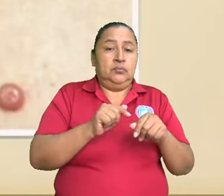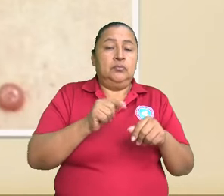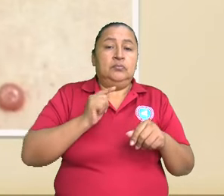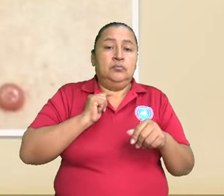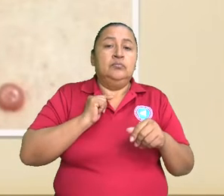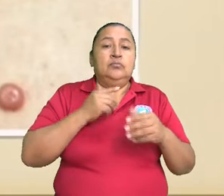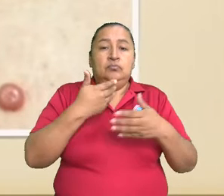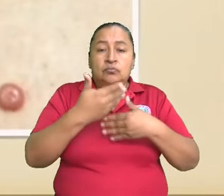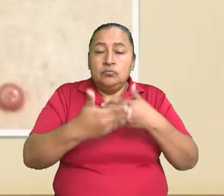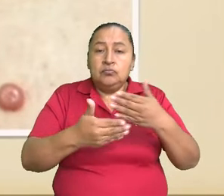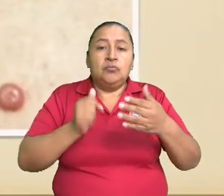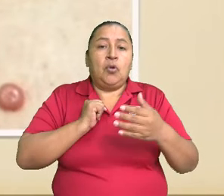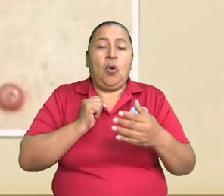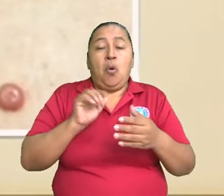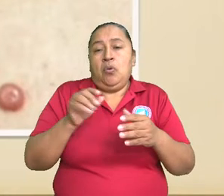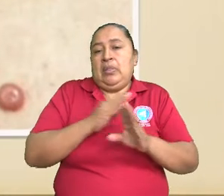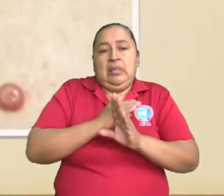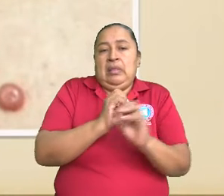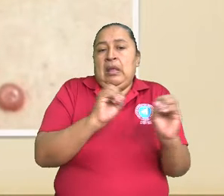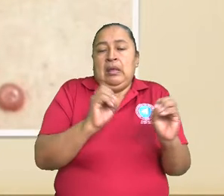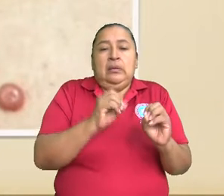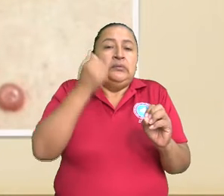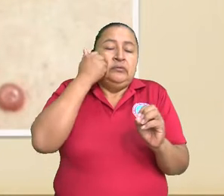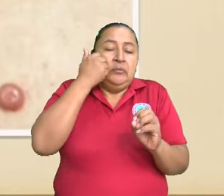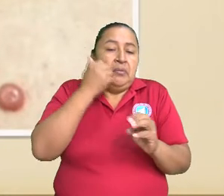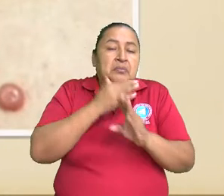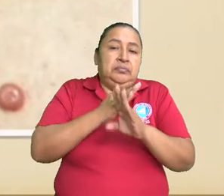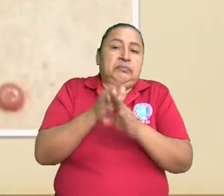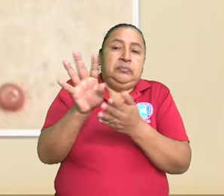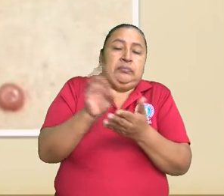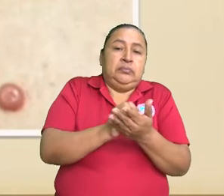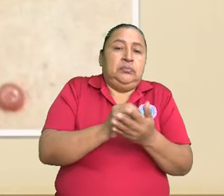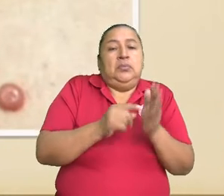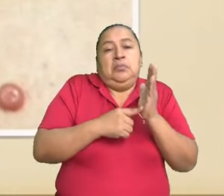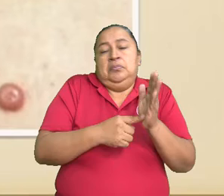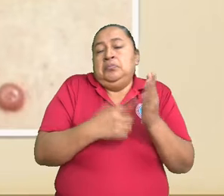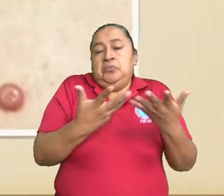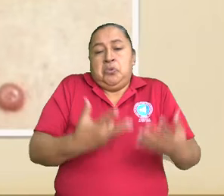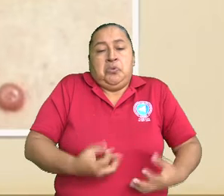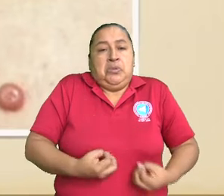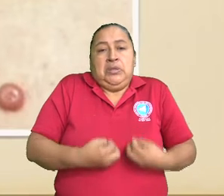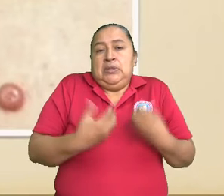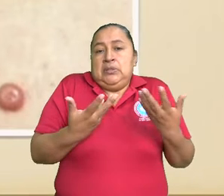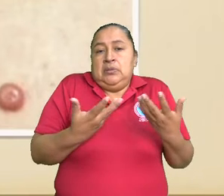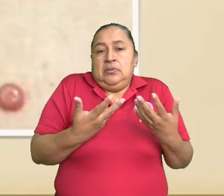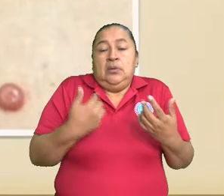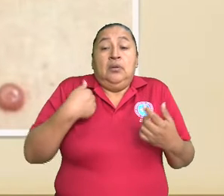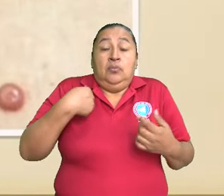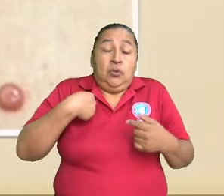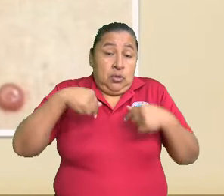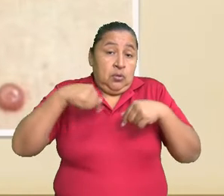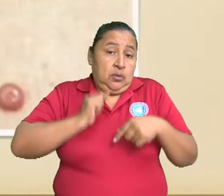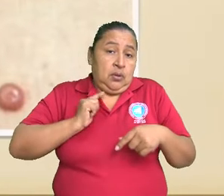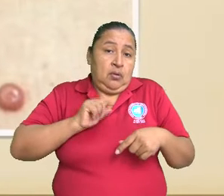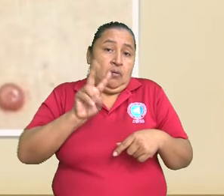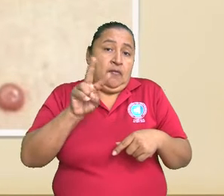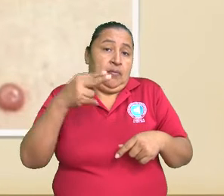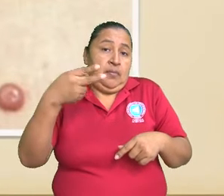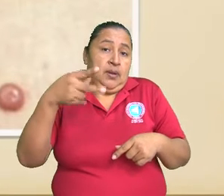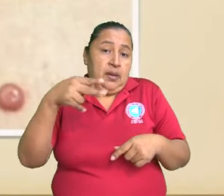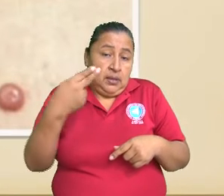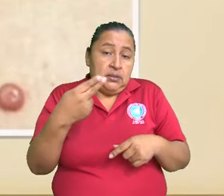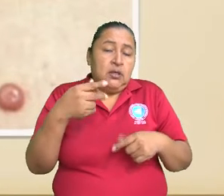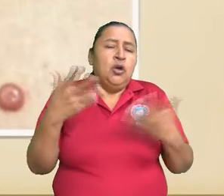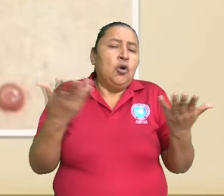tenga alguna infección o pueda darle el indicio de un cáncer, pues, por ejemplo, porque yo soy portador del virus, ¿cómo yo